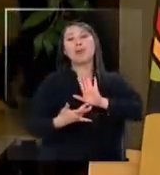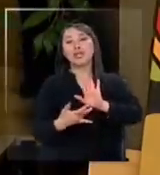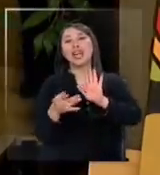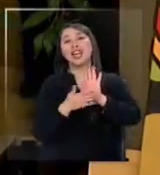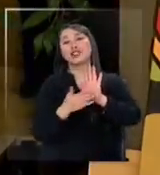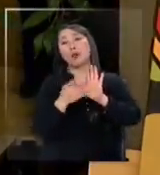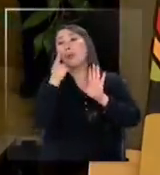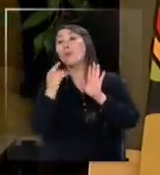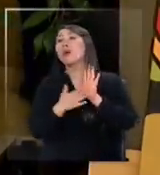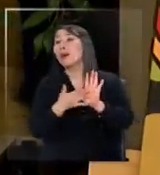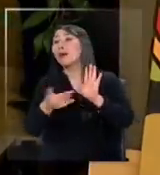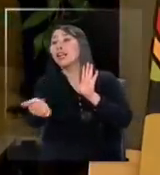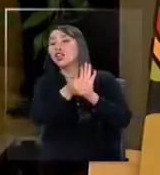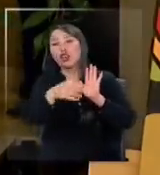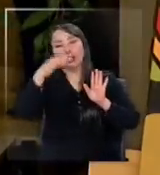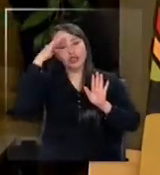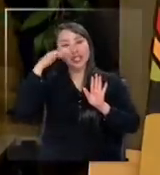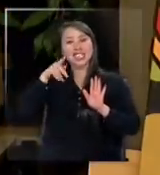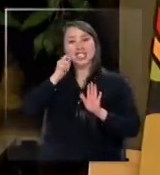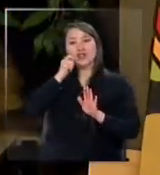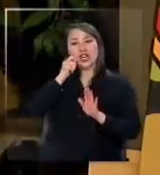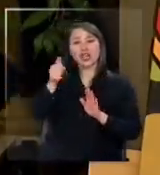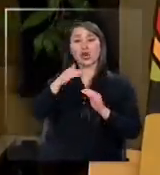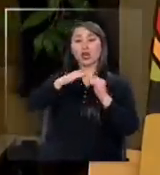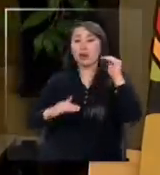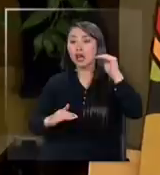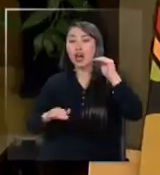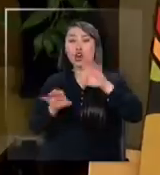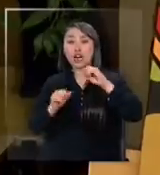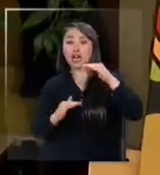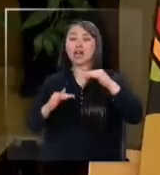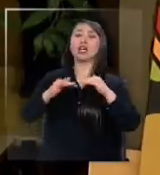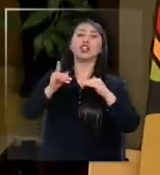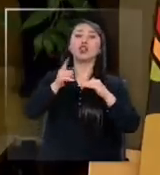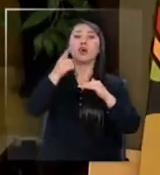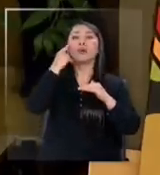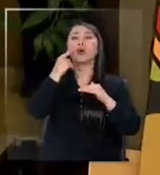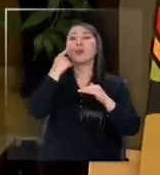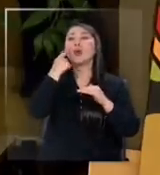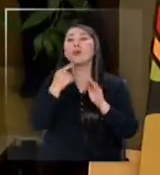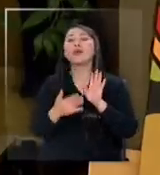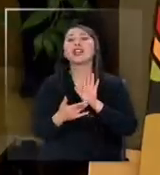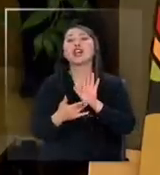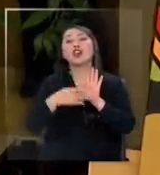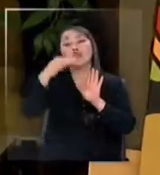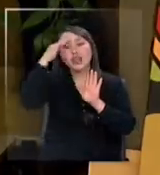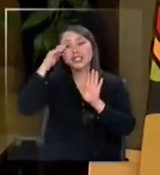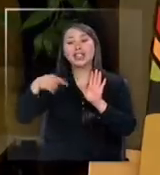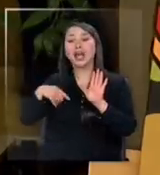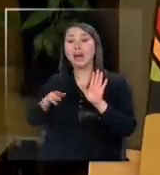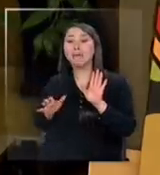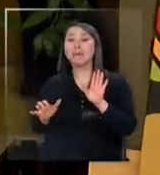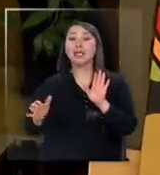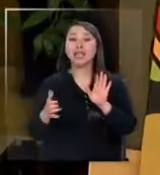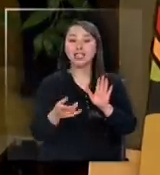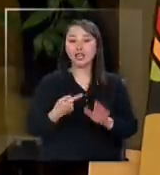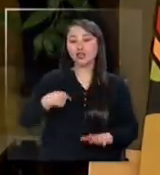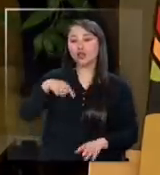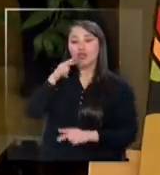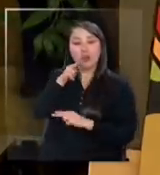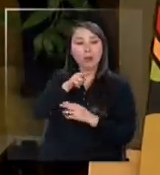dirección. Es cierto que esto no resuelve los problemas de desigualdad, pero es un gesto de confianza, es una señal de empatía, de que estamos